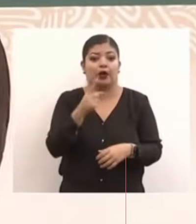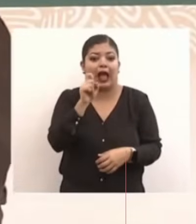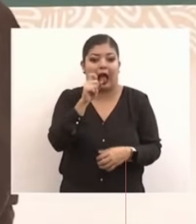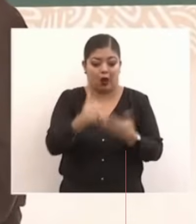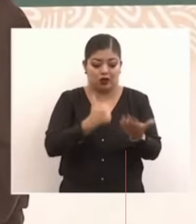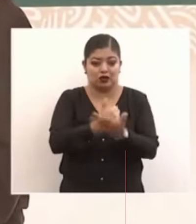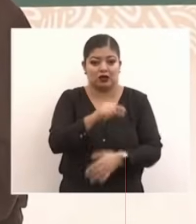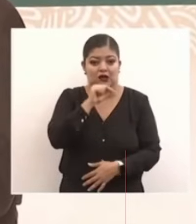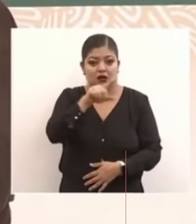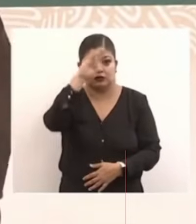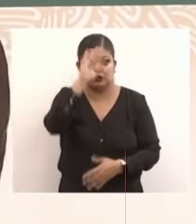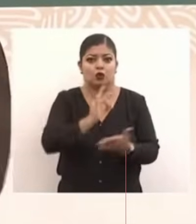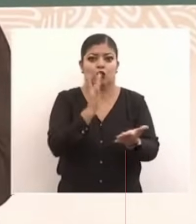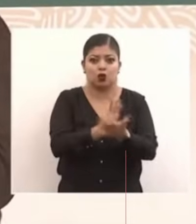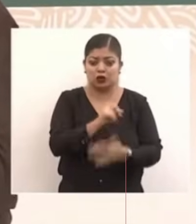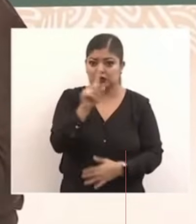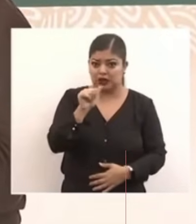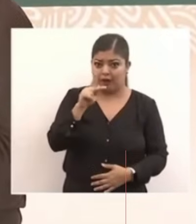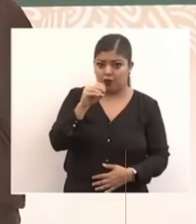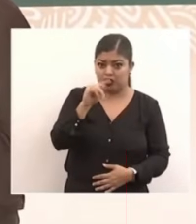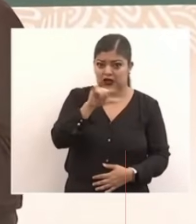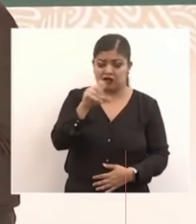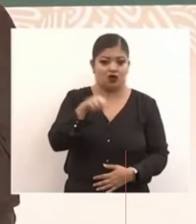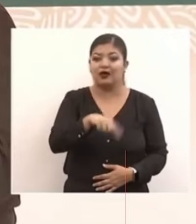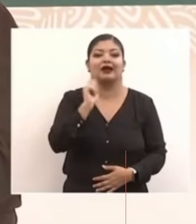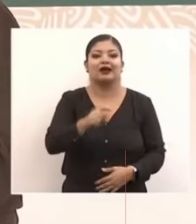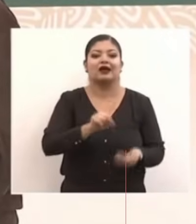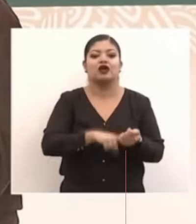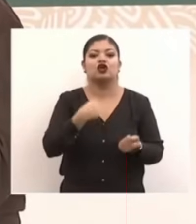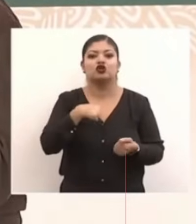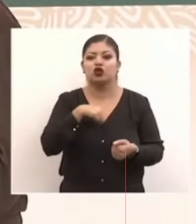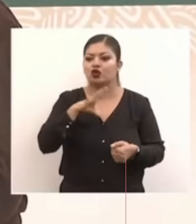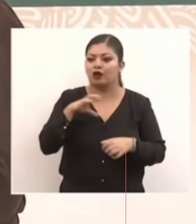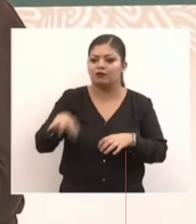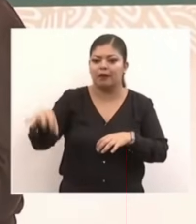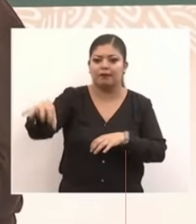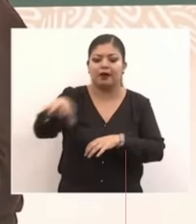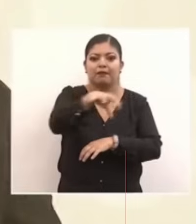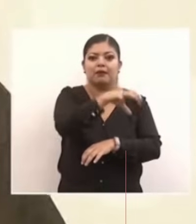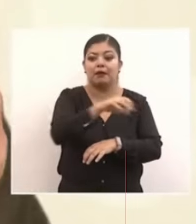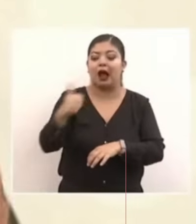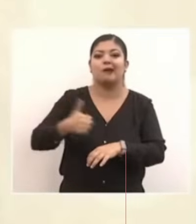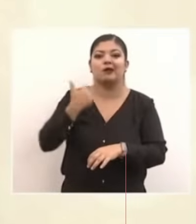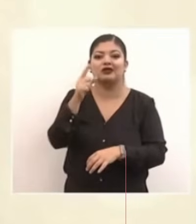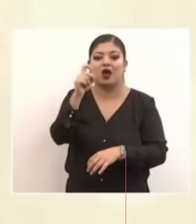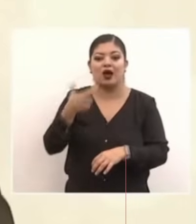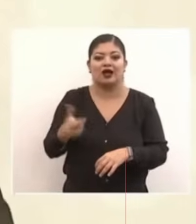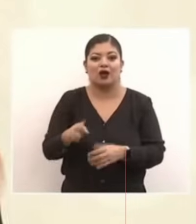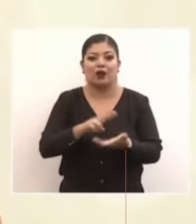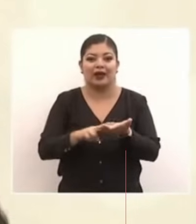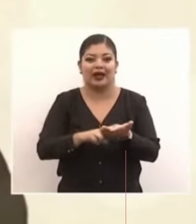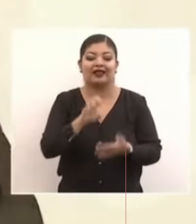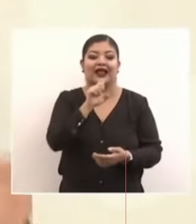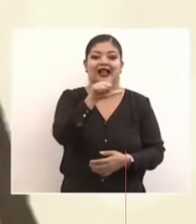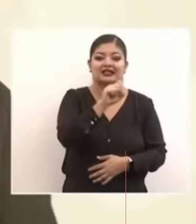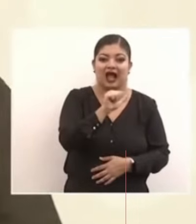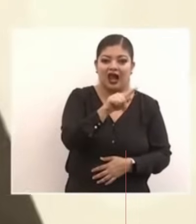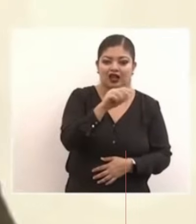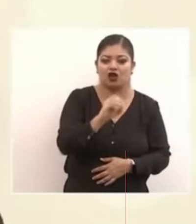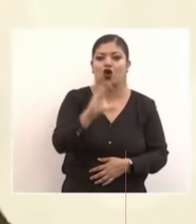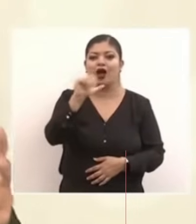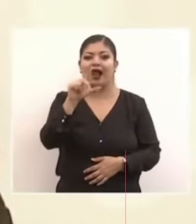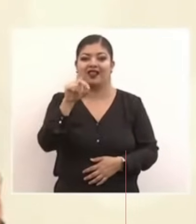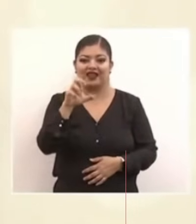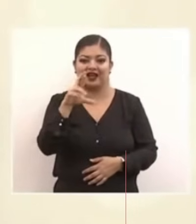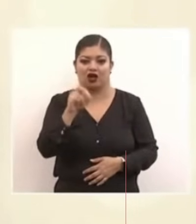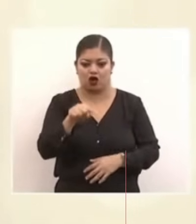ciudad no depende nada más de la presa El Zapotillo. Lo que hicimos es un sistema de presas que va a aprovechar el agua del Río Verde. La presa El Salto, la presa La Red, la presa Calderón son